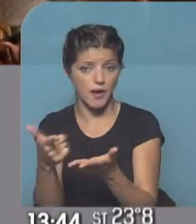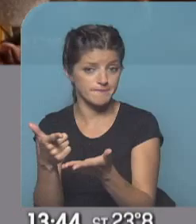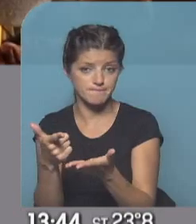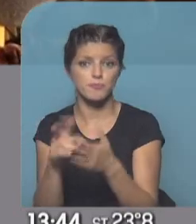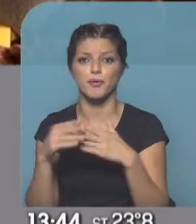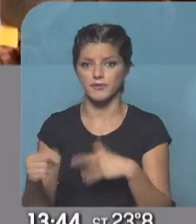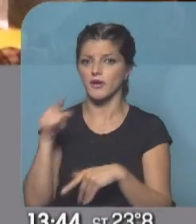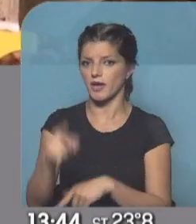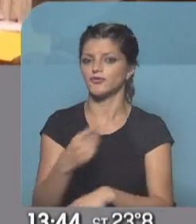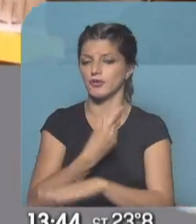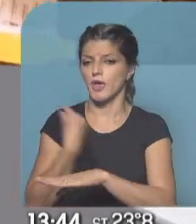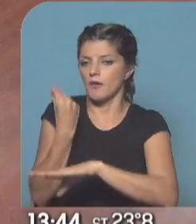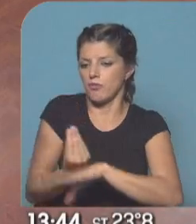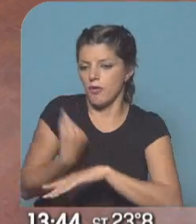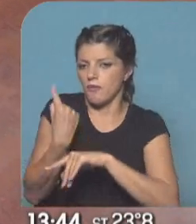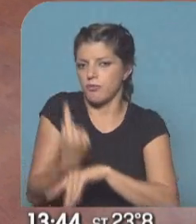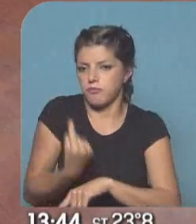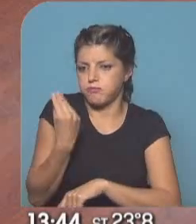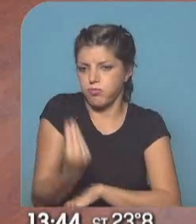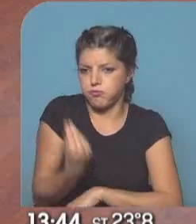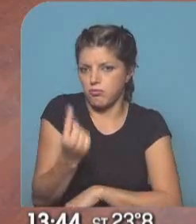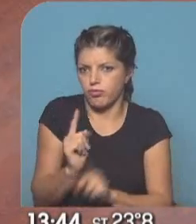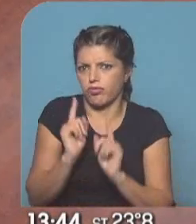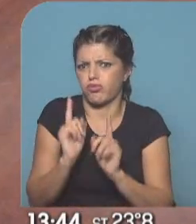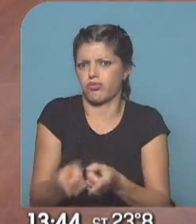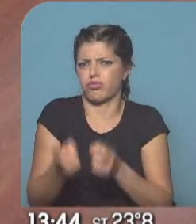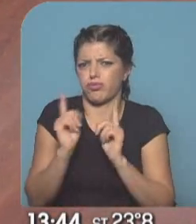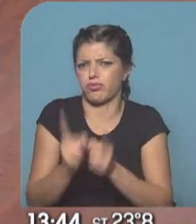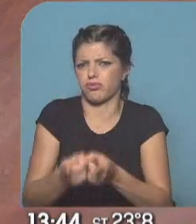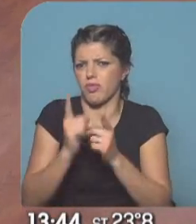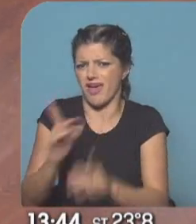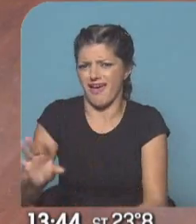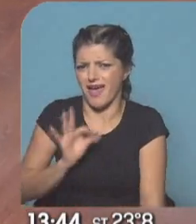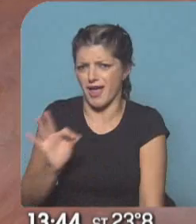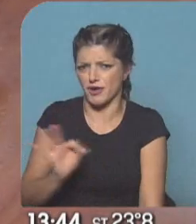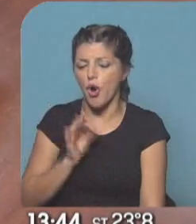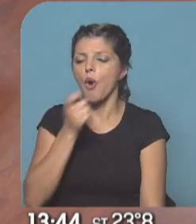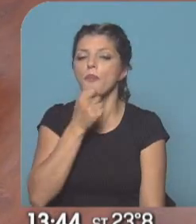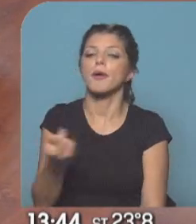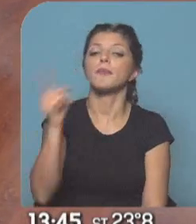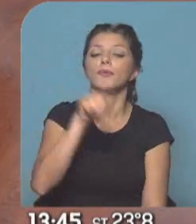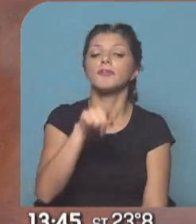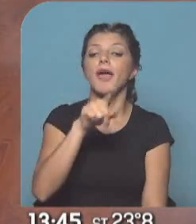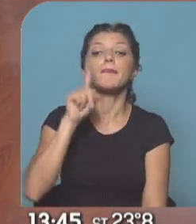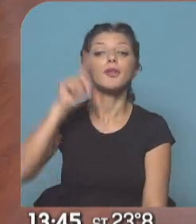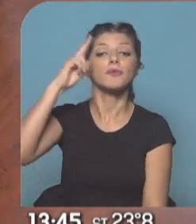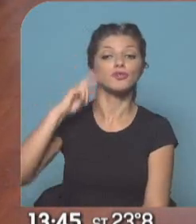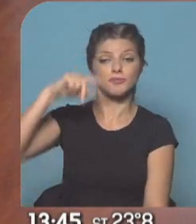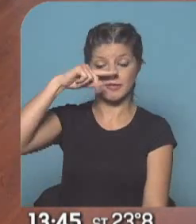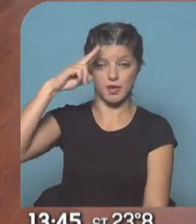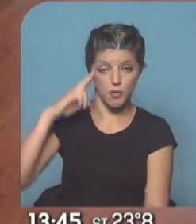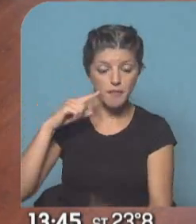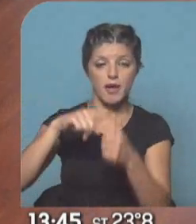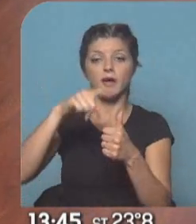reelección tras otra reelección, tras otra reelección, o de repente casos como Obiang en Guinea Ecuatorial desde 1979,